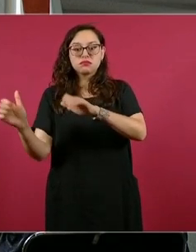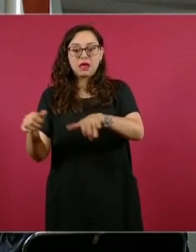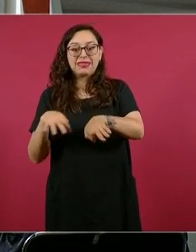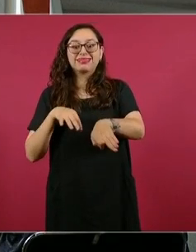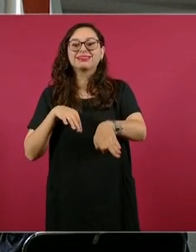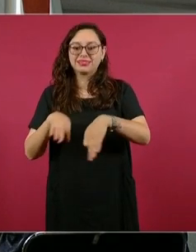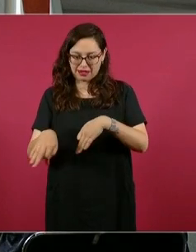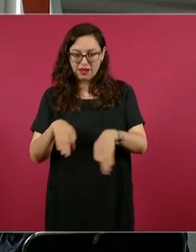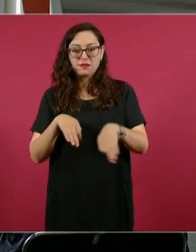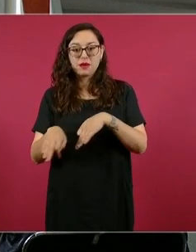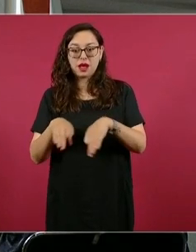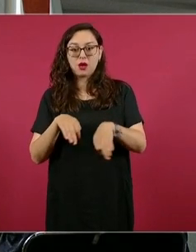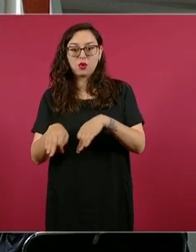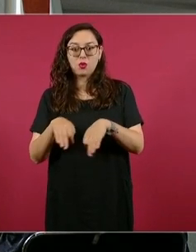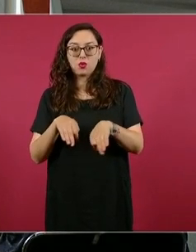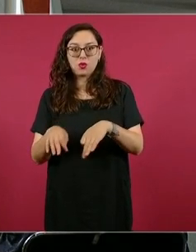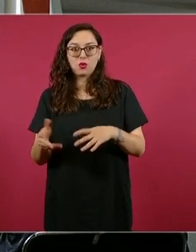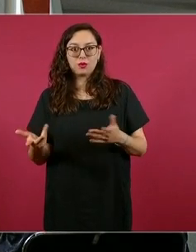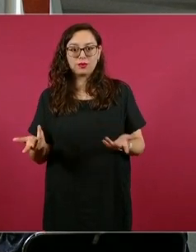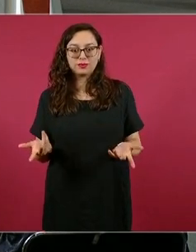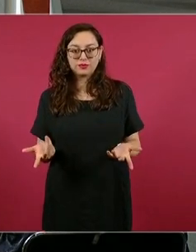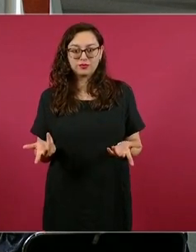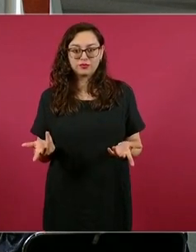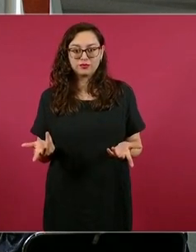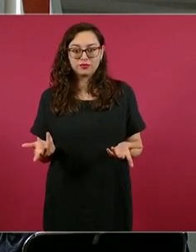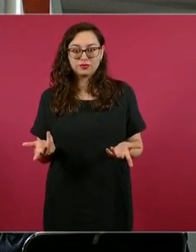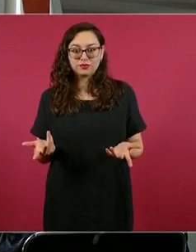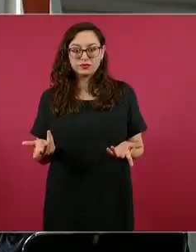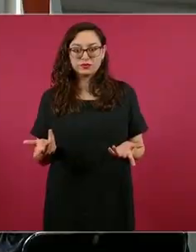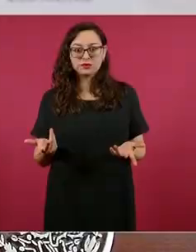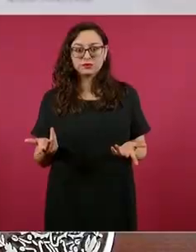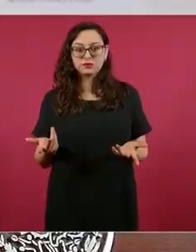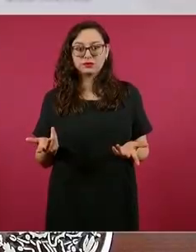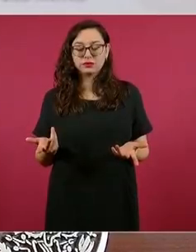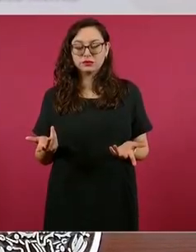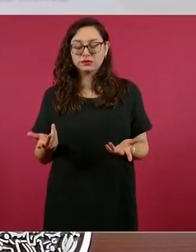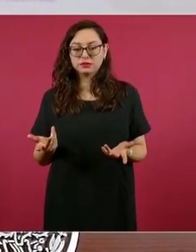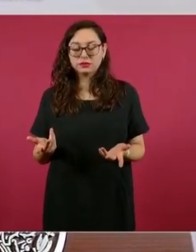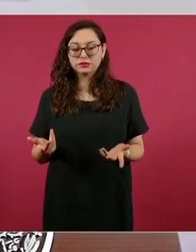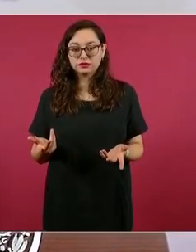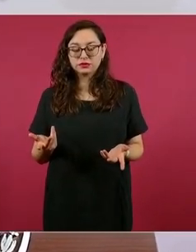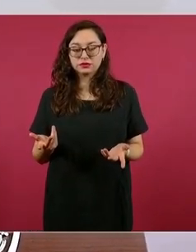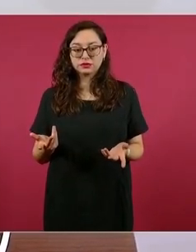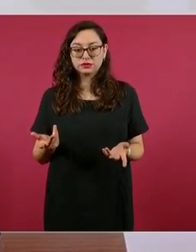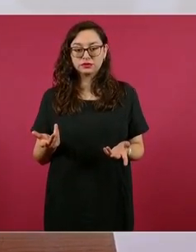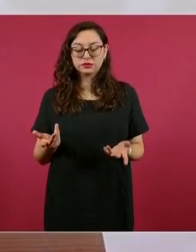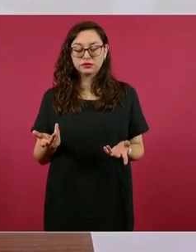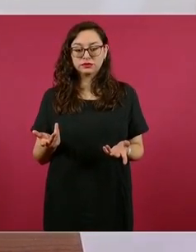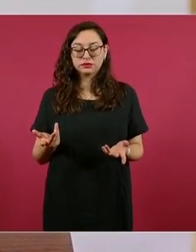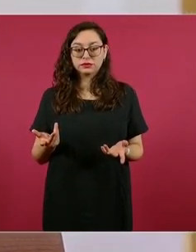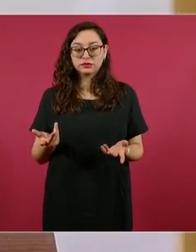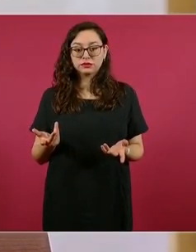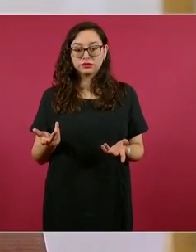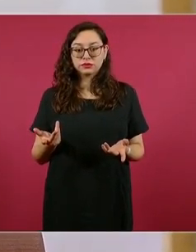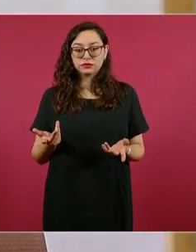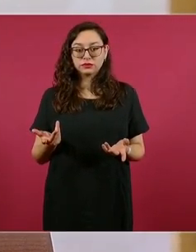Todo lo que fue el periodo, que tú conoces bien, de